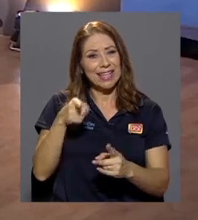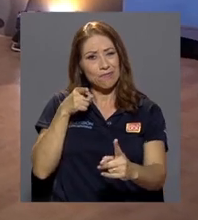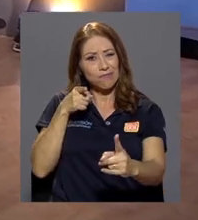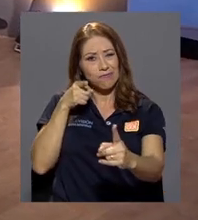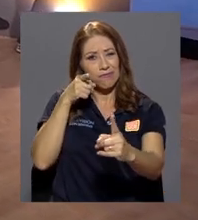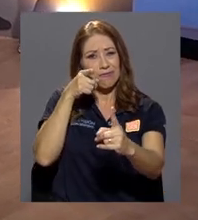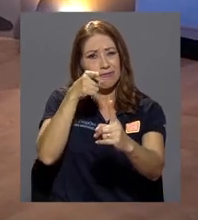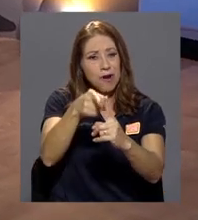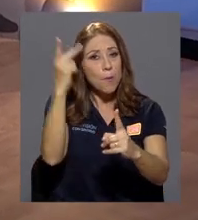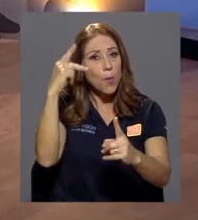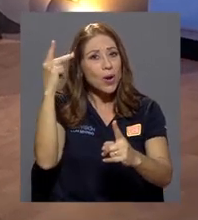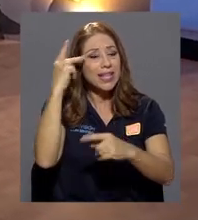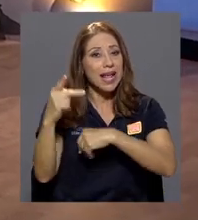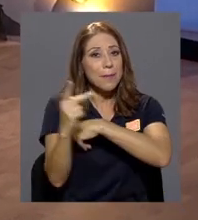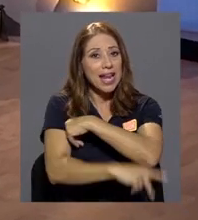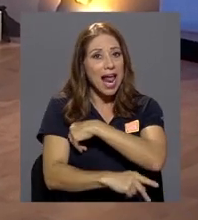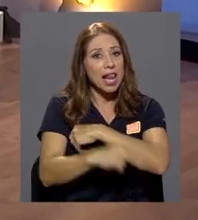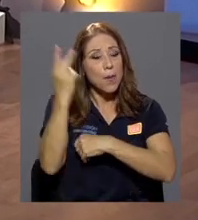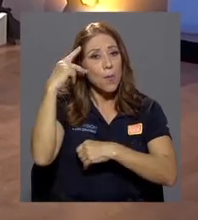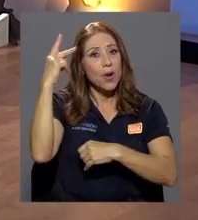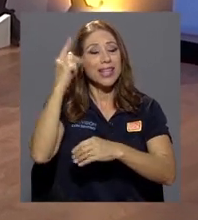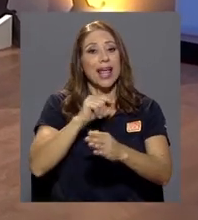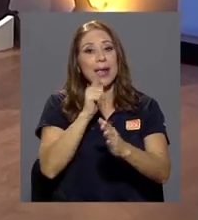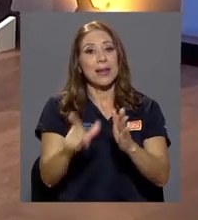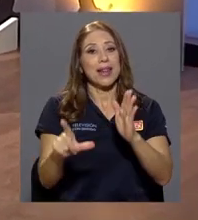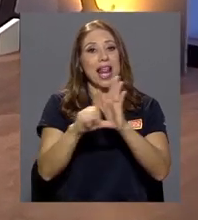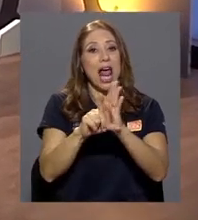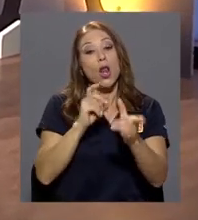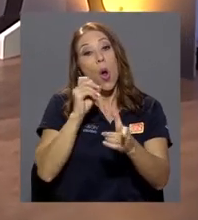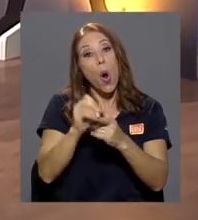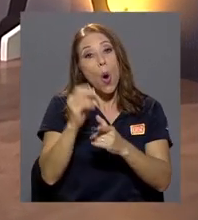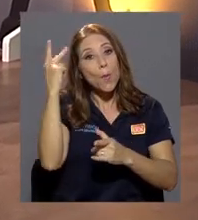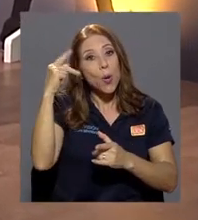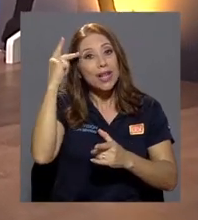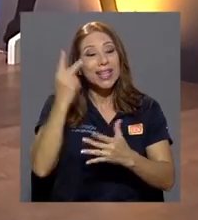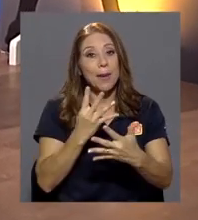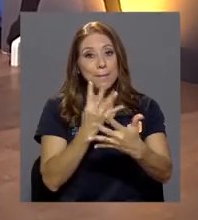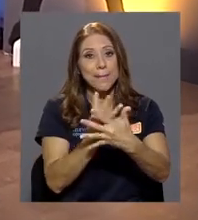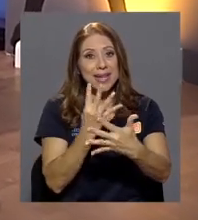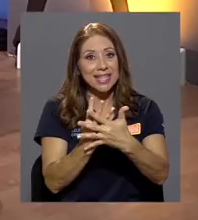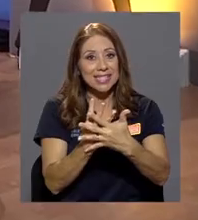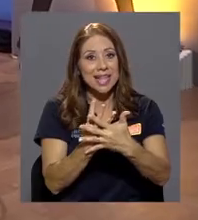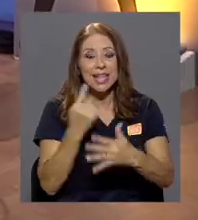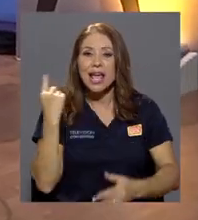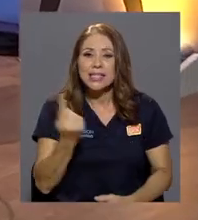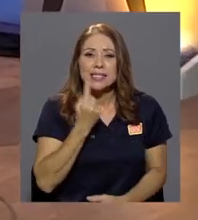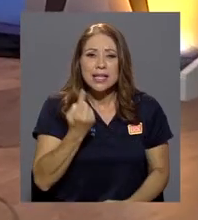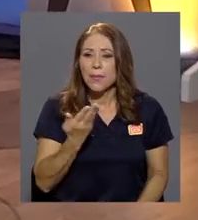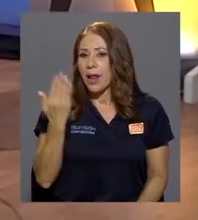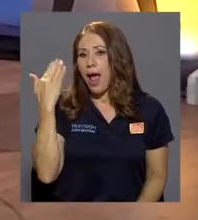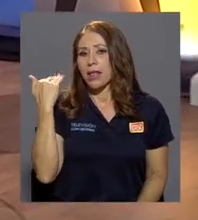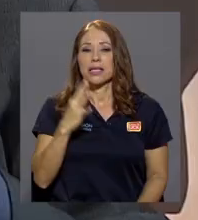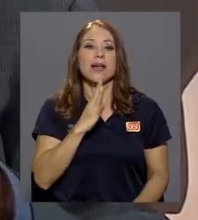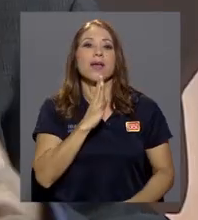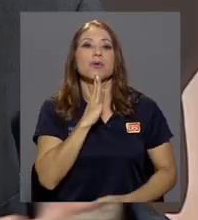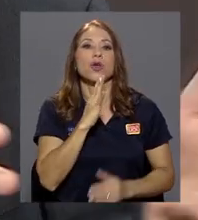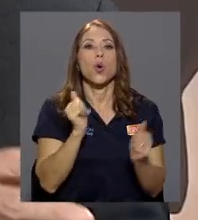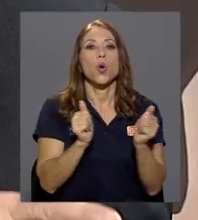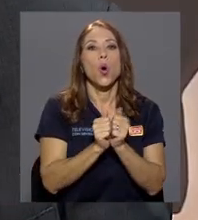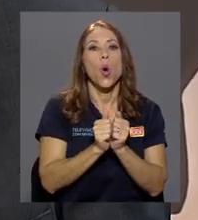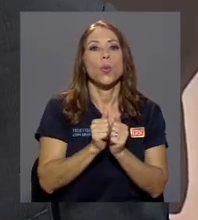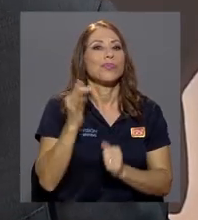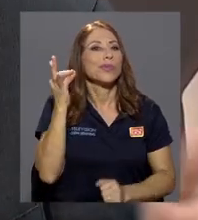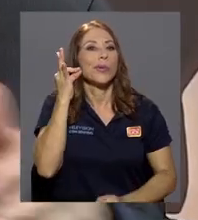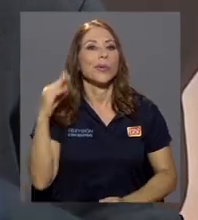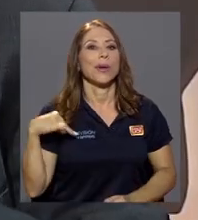la política penal criminal de un estado o en este caso de una política penitenciaria donde siempre habíamos conversado mucho con quien fue